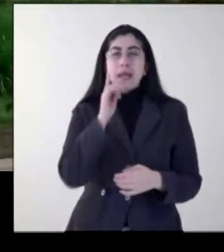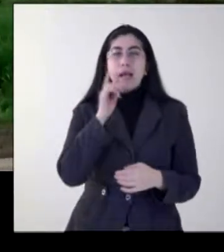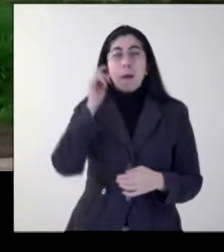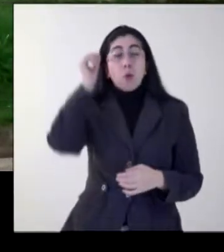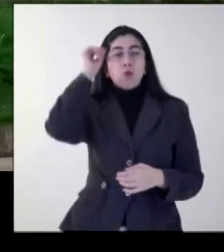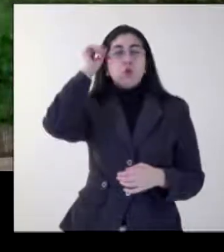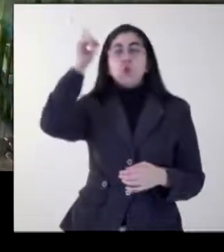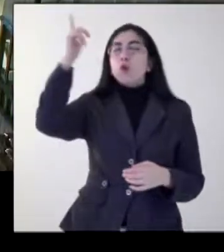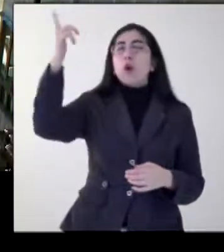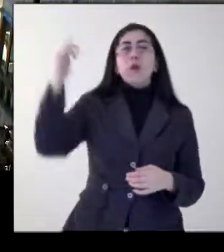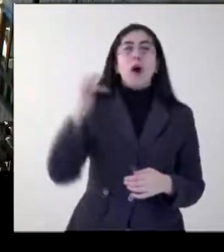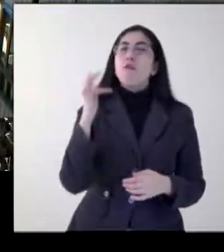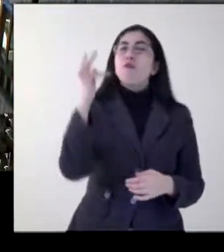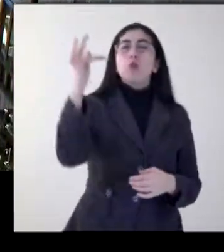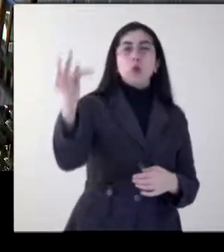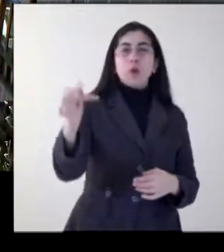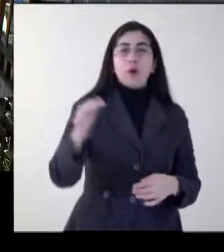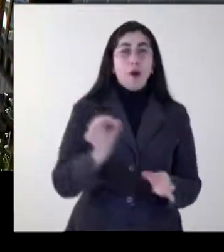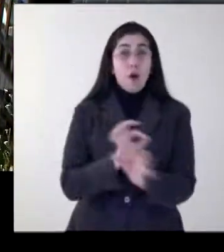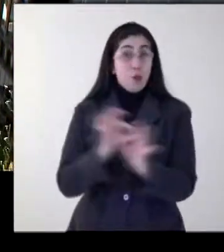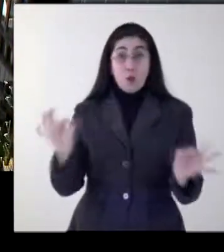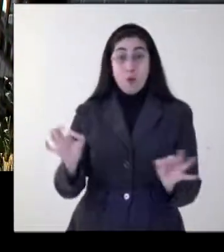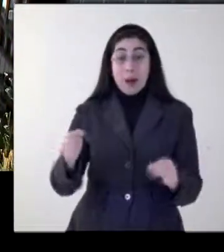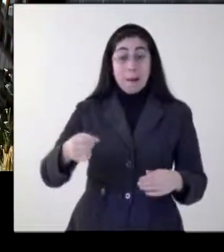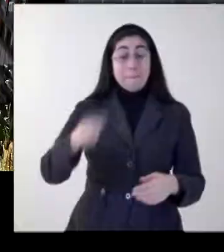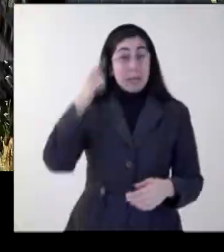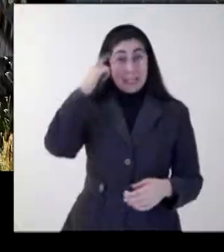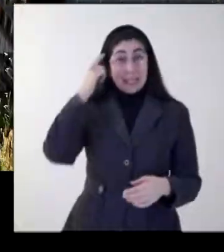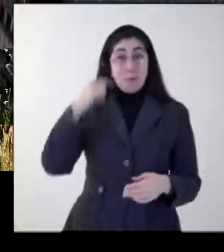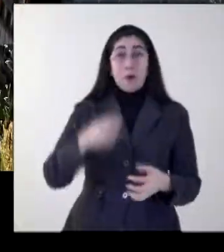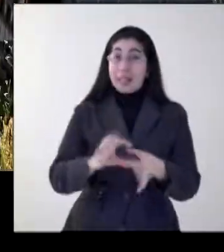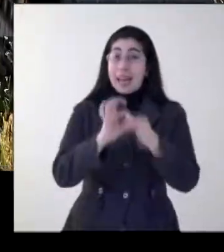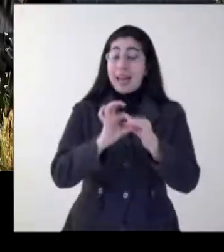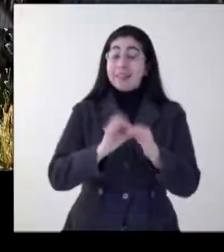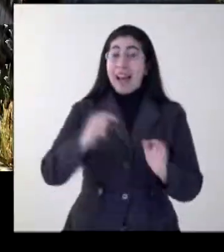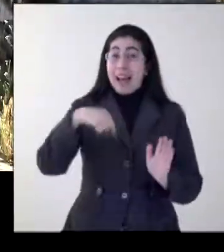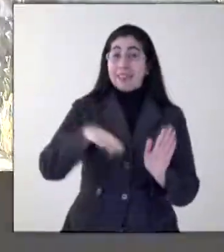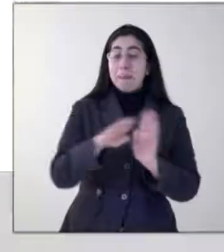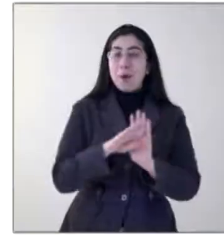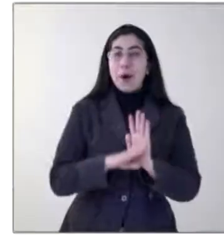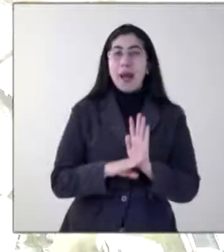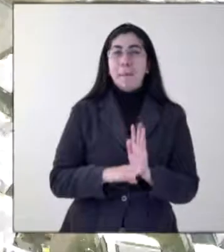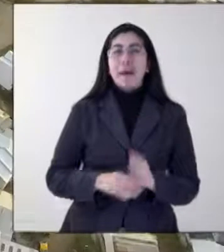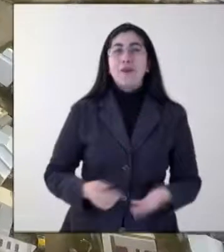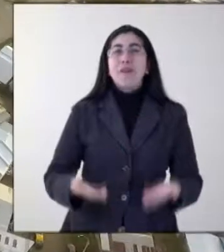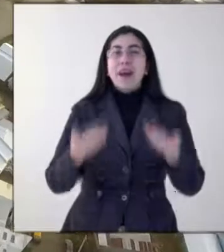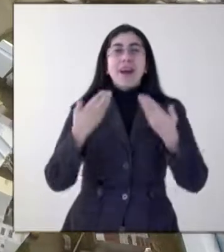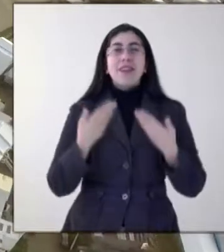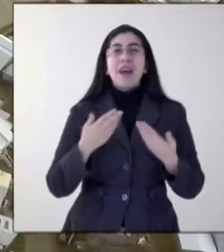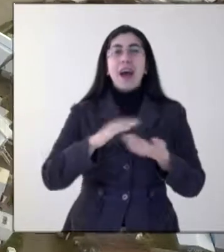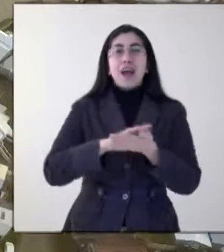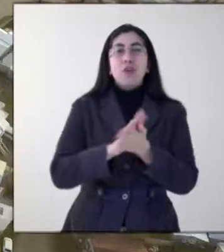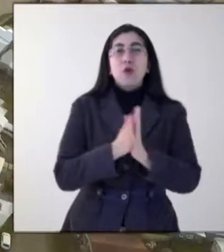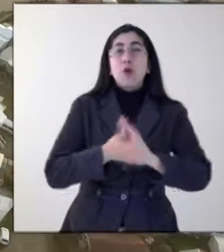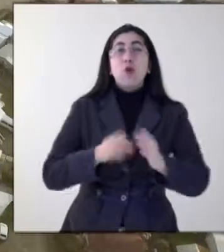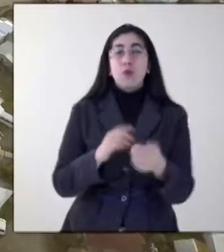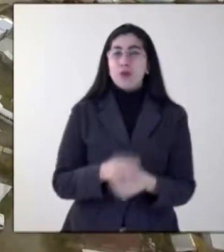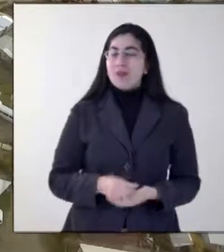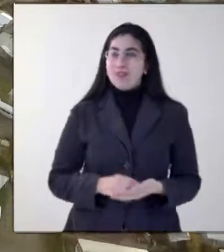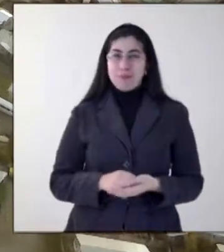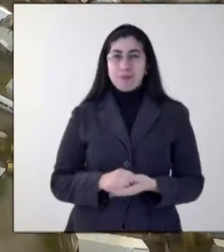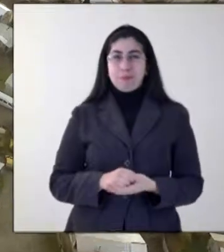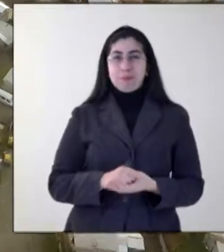futuro. Pero nunca pensamos que por medio de este programa se nos iba a venir todo de la noche a la